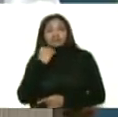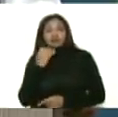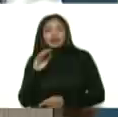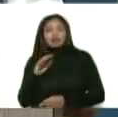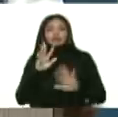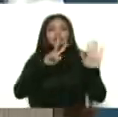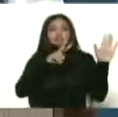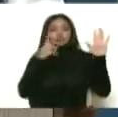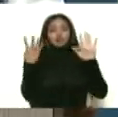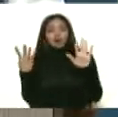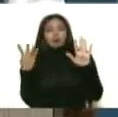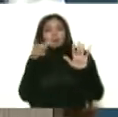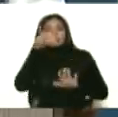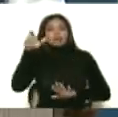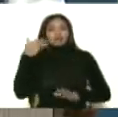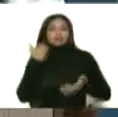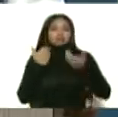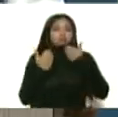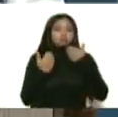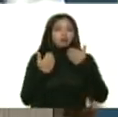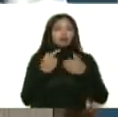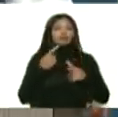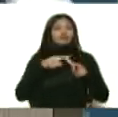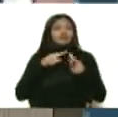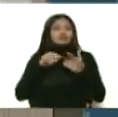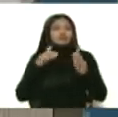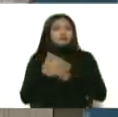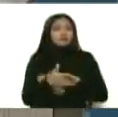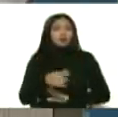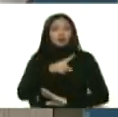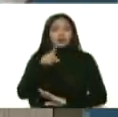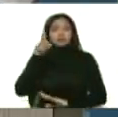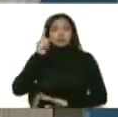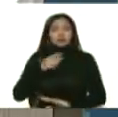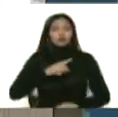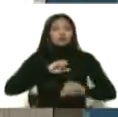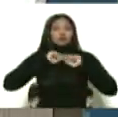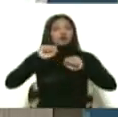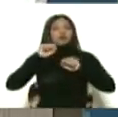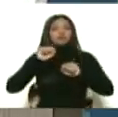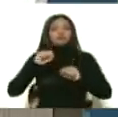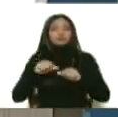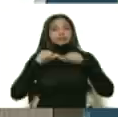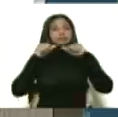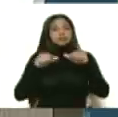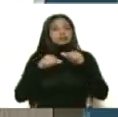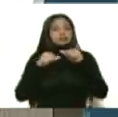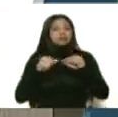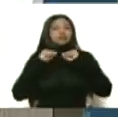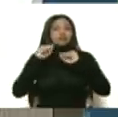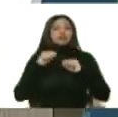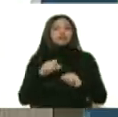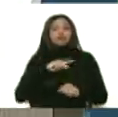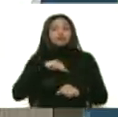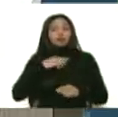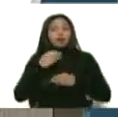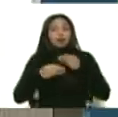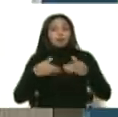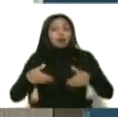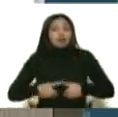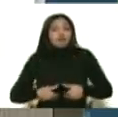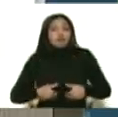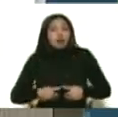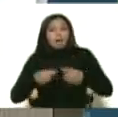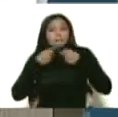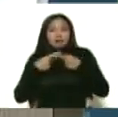los 19.000 casos. Así que lo hemos logrado, lo estamos logrando. Hagamos el esfuerzo de no perder todo